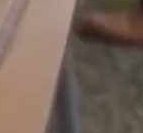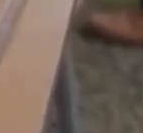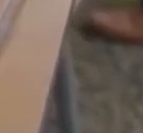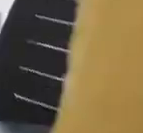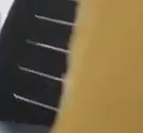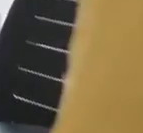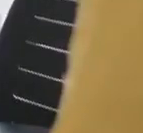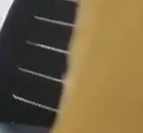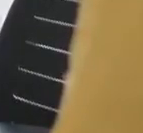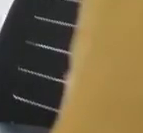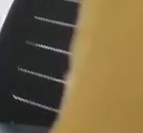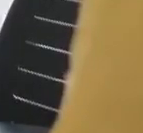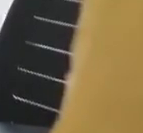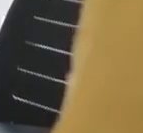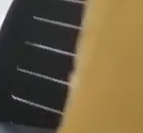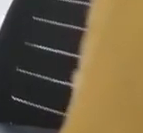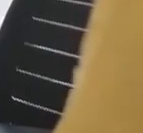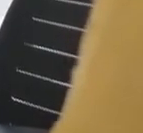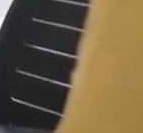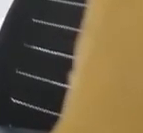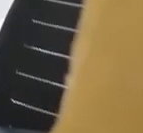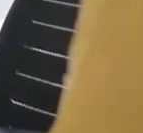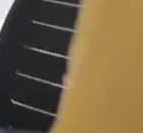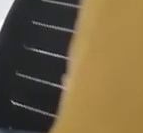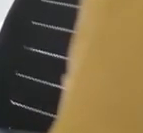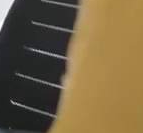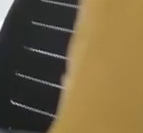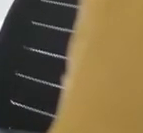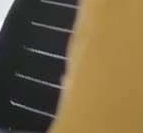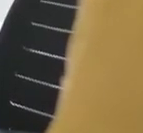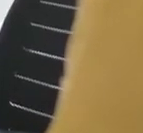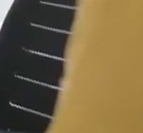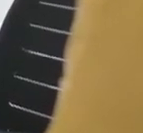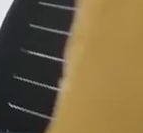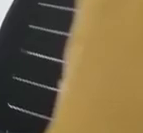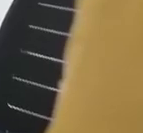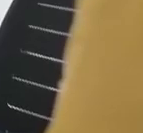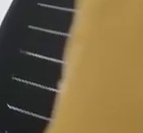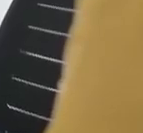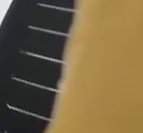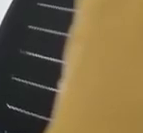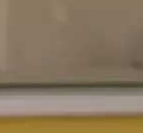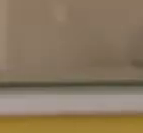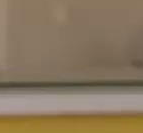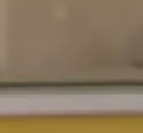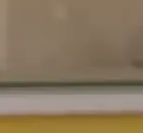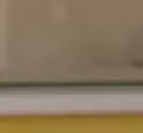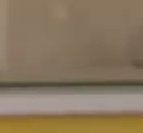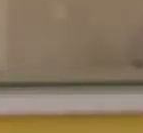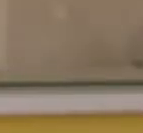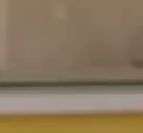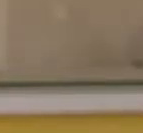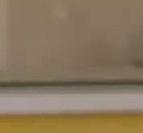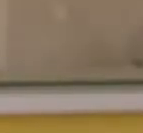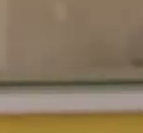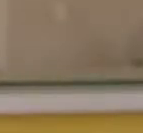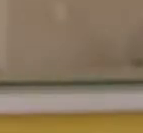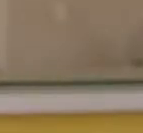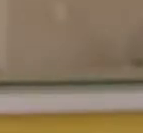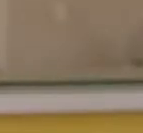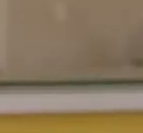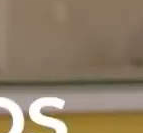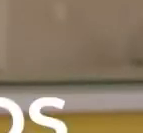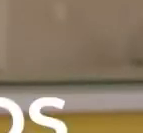la contratación de servicio integral de aseo, cafetería y jardinería participaron 7 oferentes, donde en otras administraciones era de un